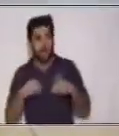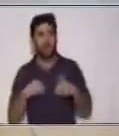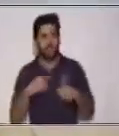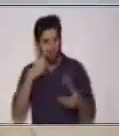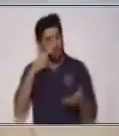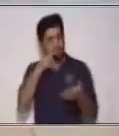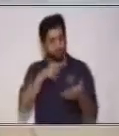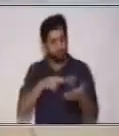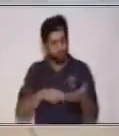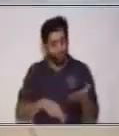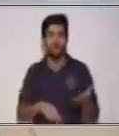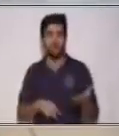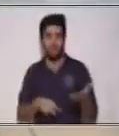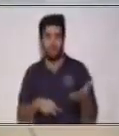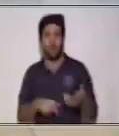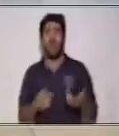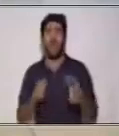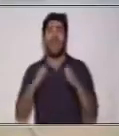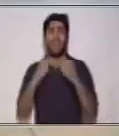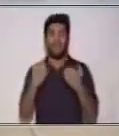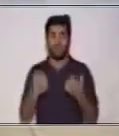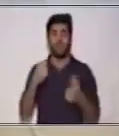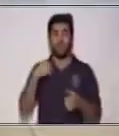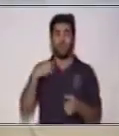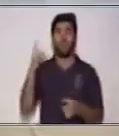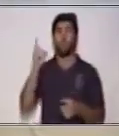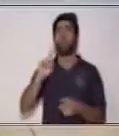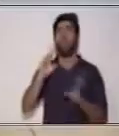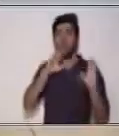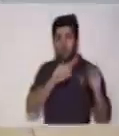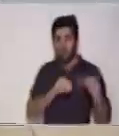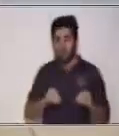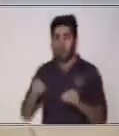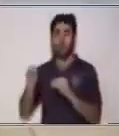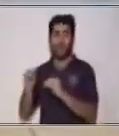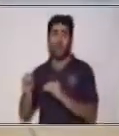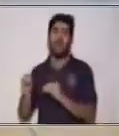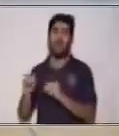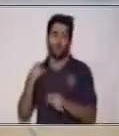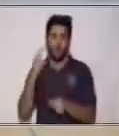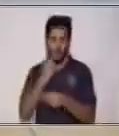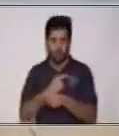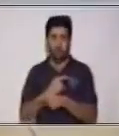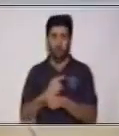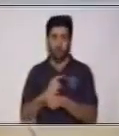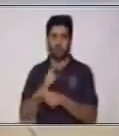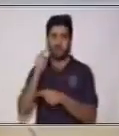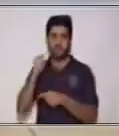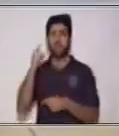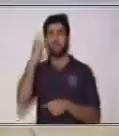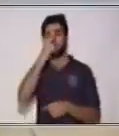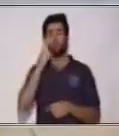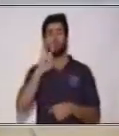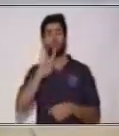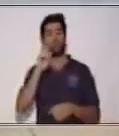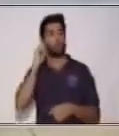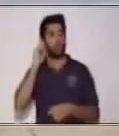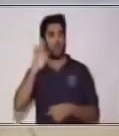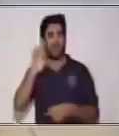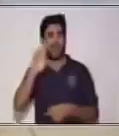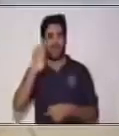estamos utilizando esta función, ¿en dónde la vamos a ver reflejada? En las sugerencias, en